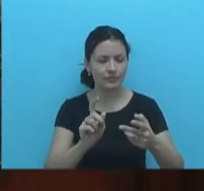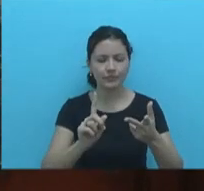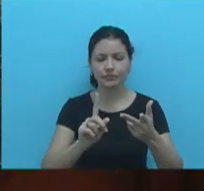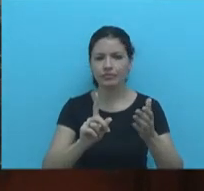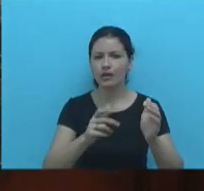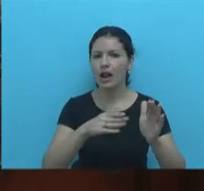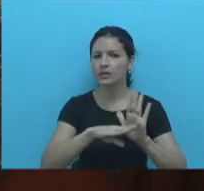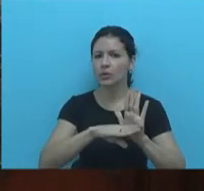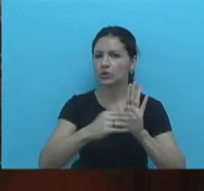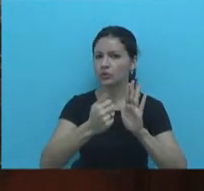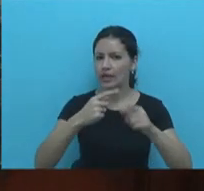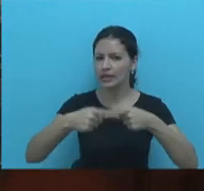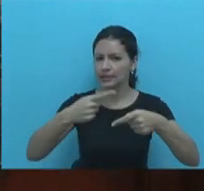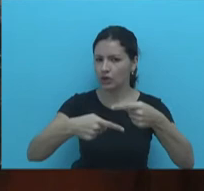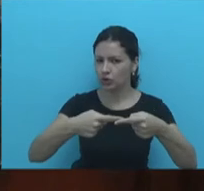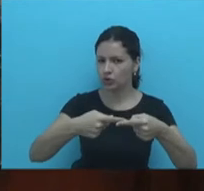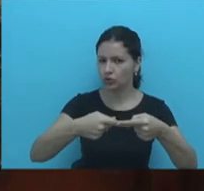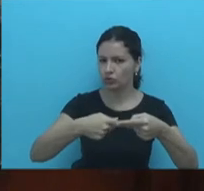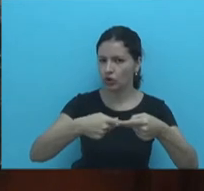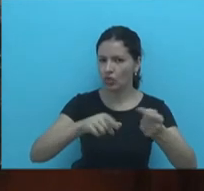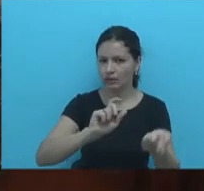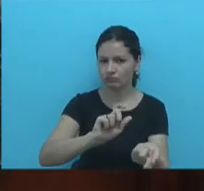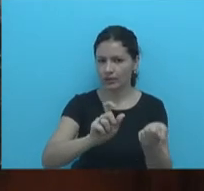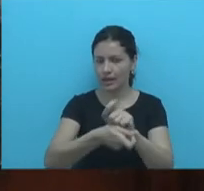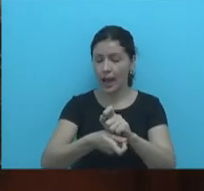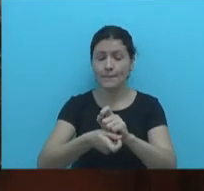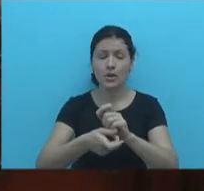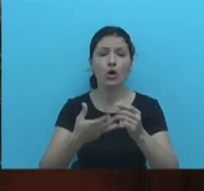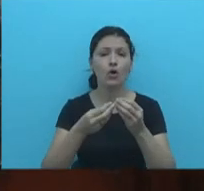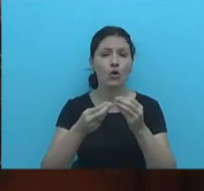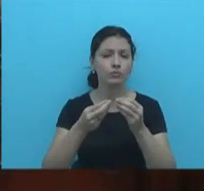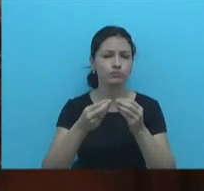de sustitución, las autoridades locales deberán, como mínimo,